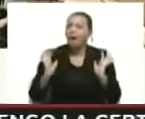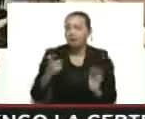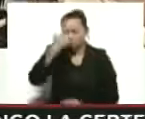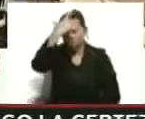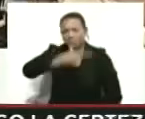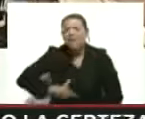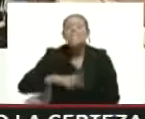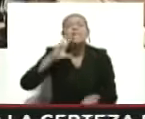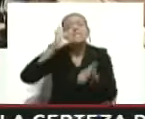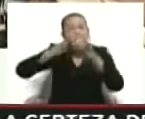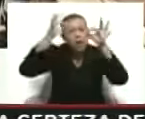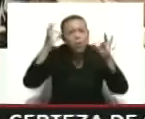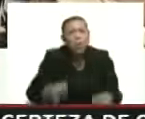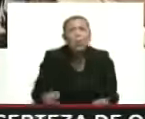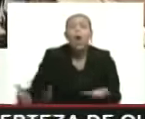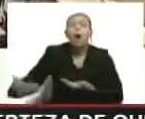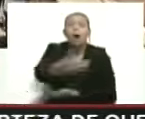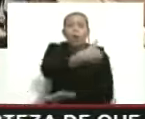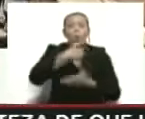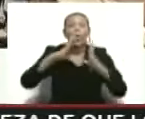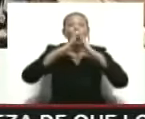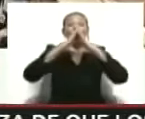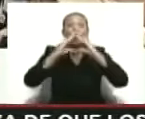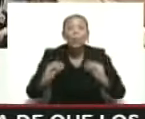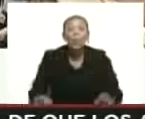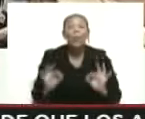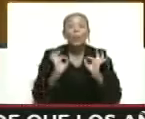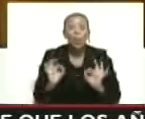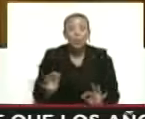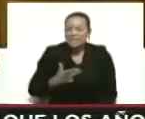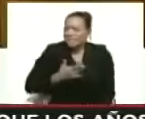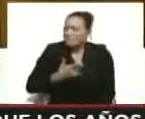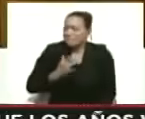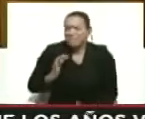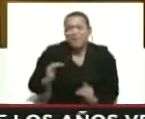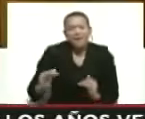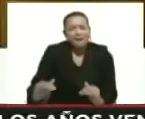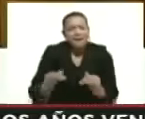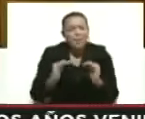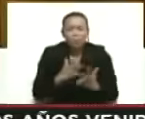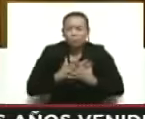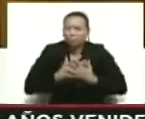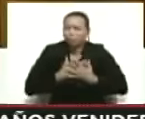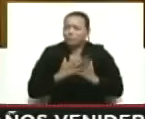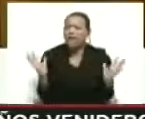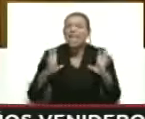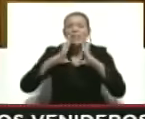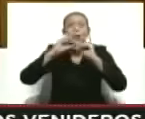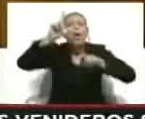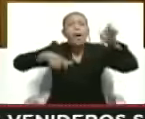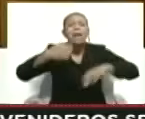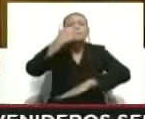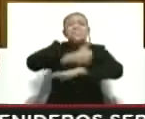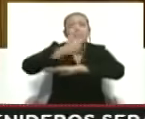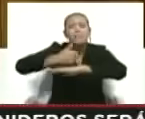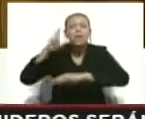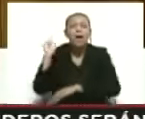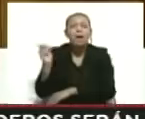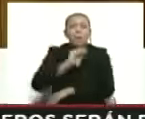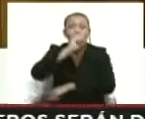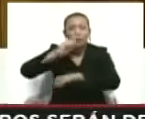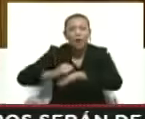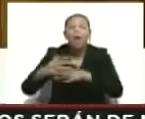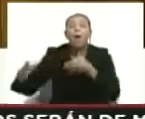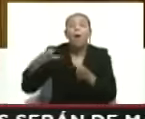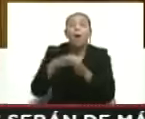Y estoy seguro que recojo el sentimiento abrumador de todos los diputados y diputadas del Bloque de